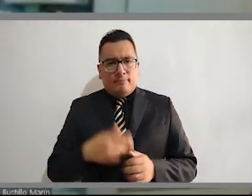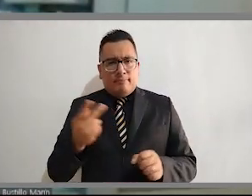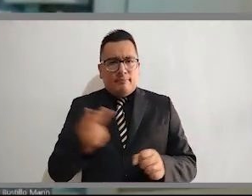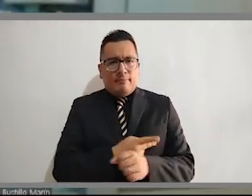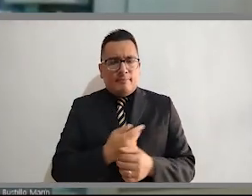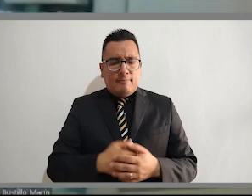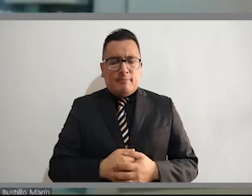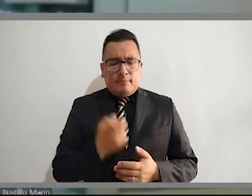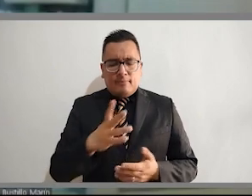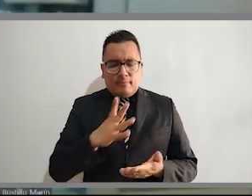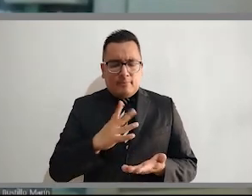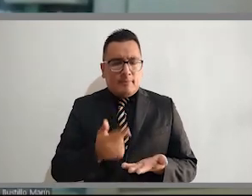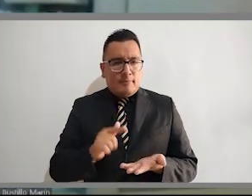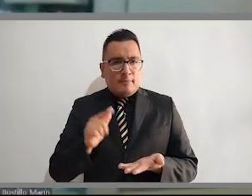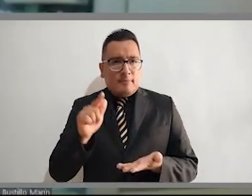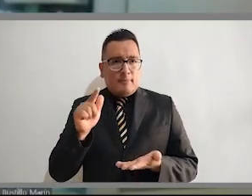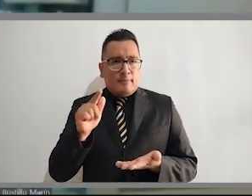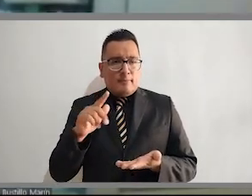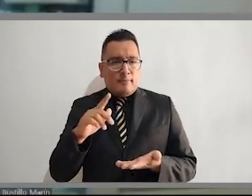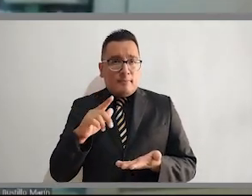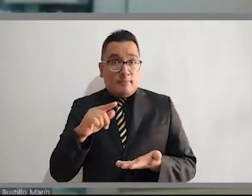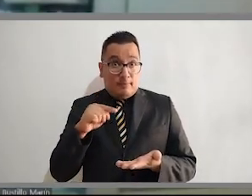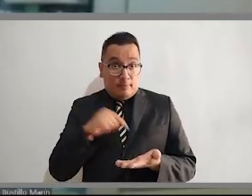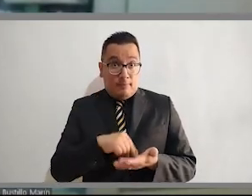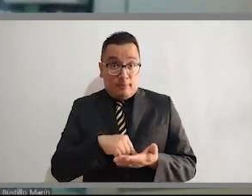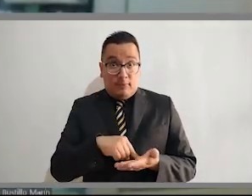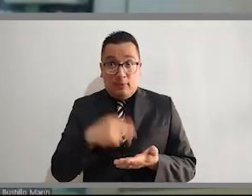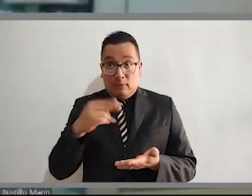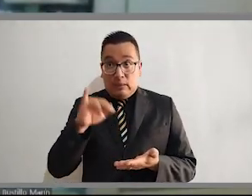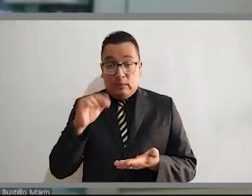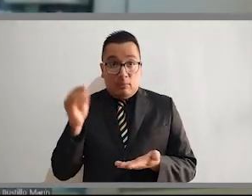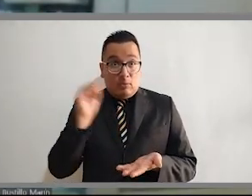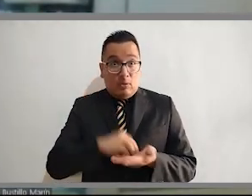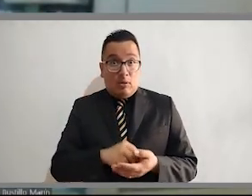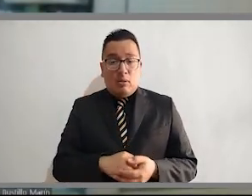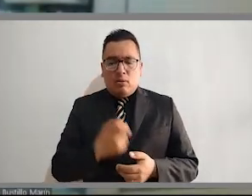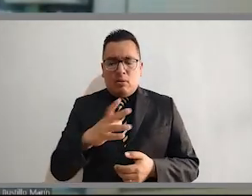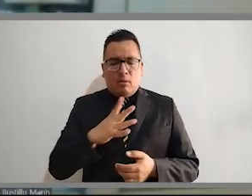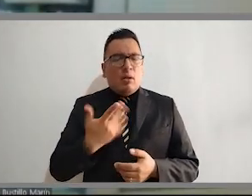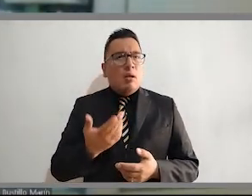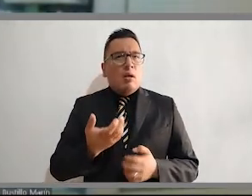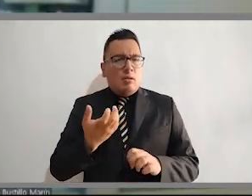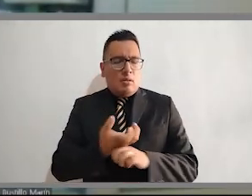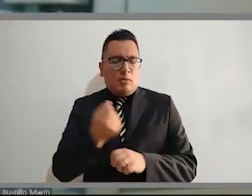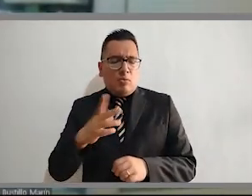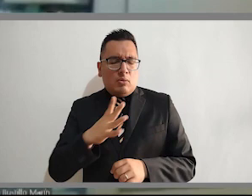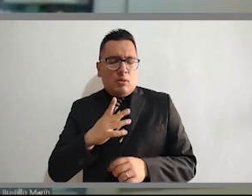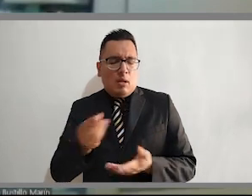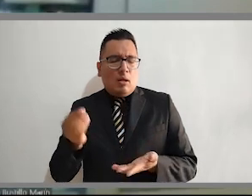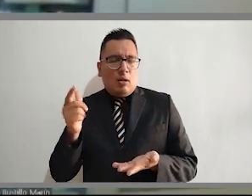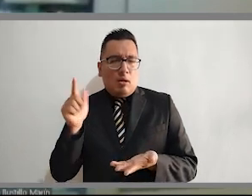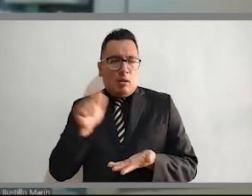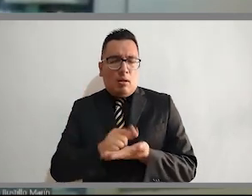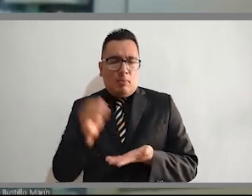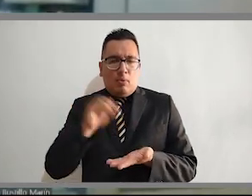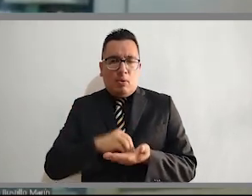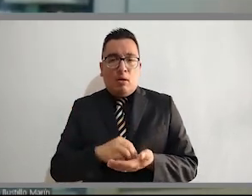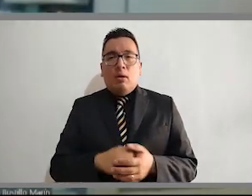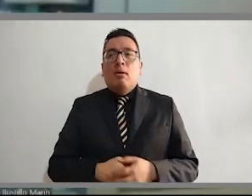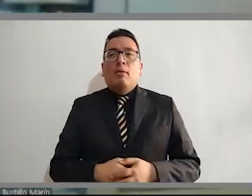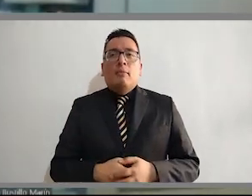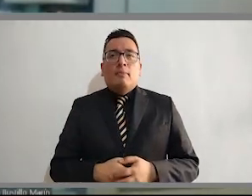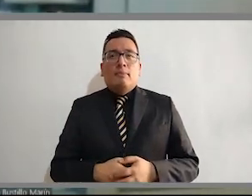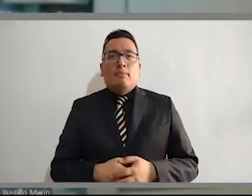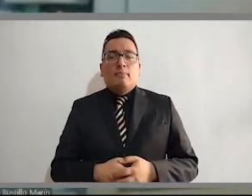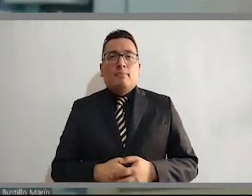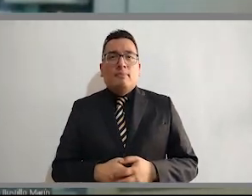¿Qué sucede? Sí está tipificada la violencia política de género, sí, a nivel federal, y también hay estados que también ya la tienen en sus leyes locales, en la